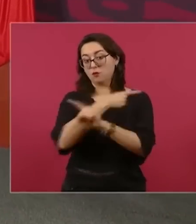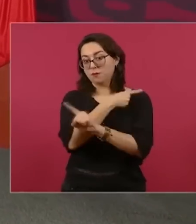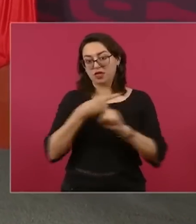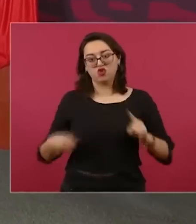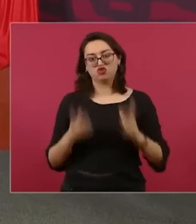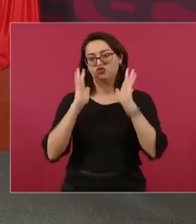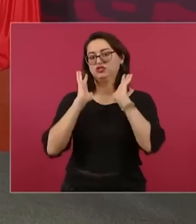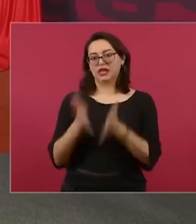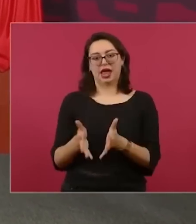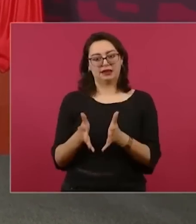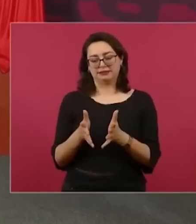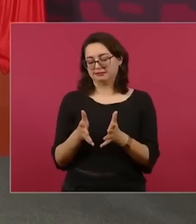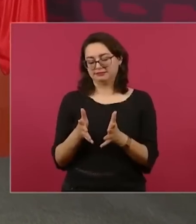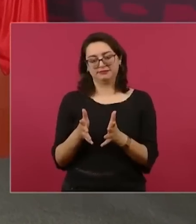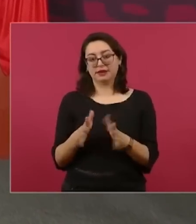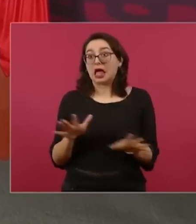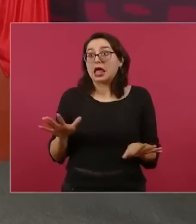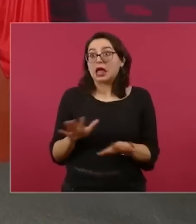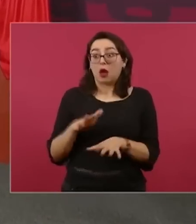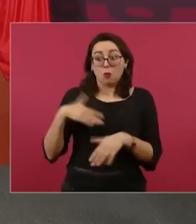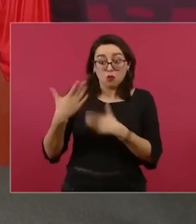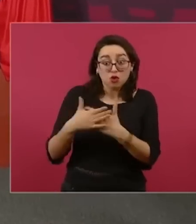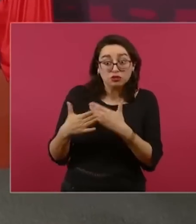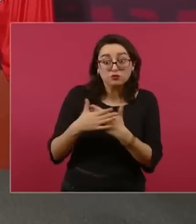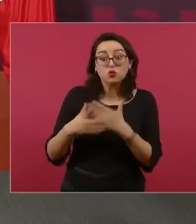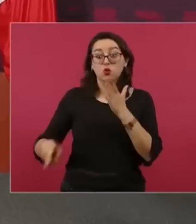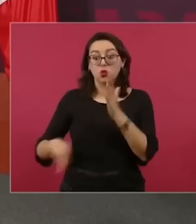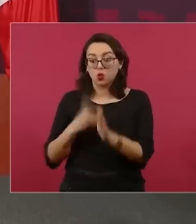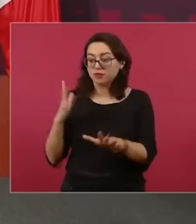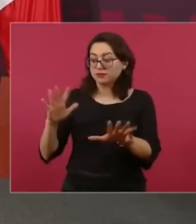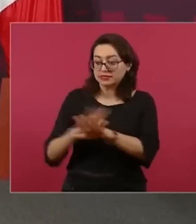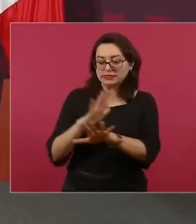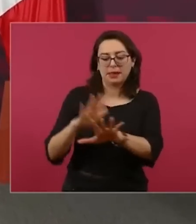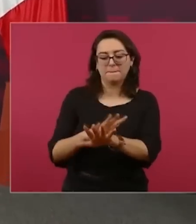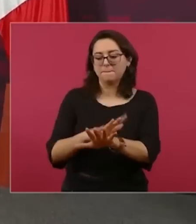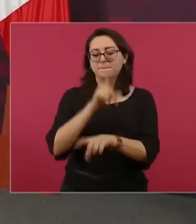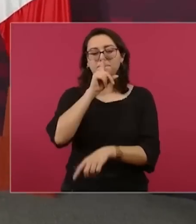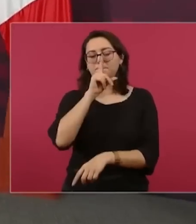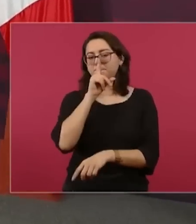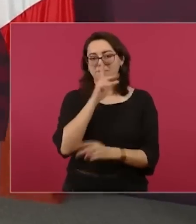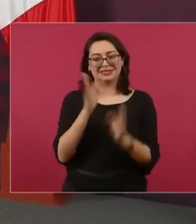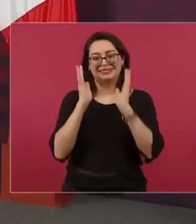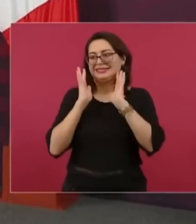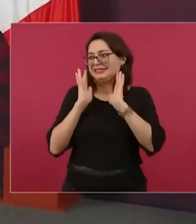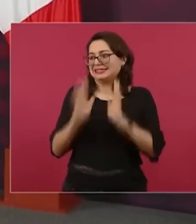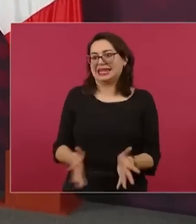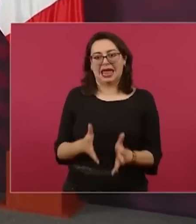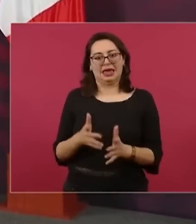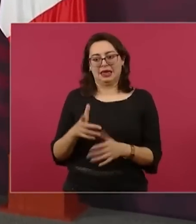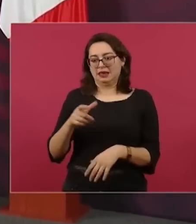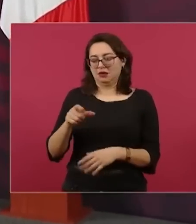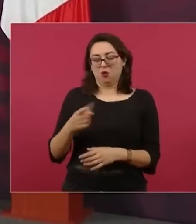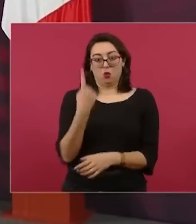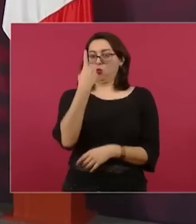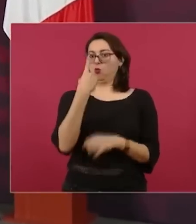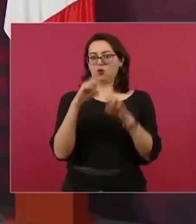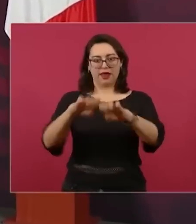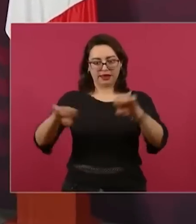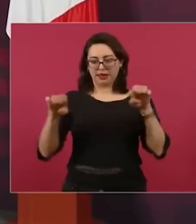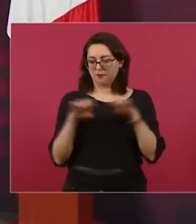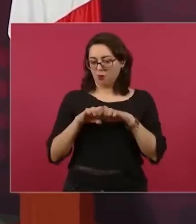que ya el gabinete sea el que me va a acompañar en el tiempo que me queda, o